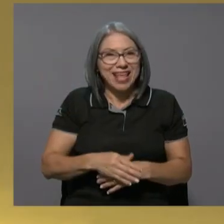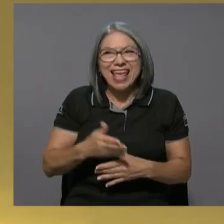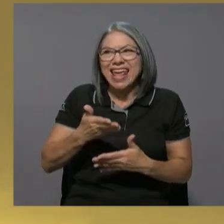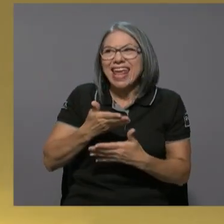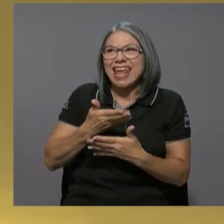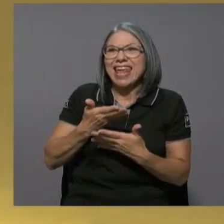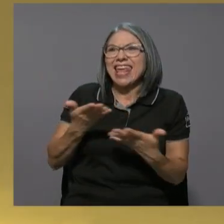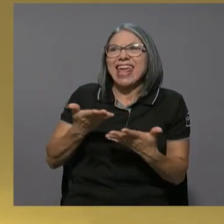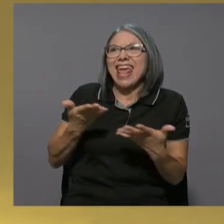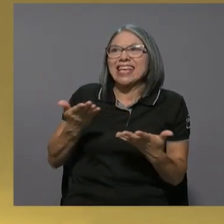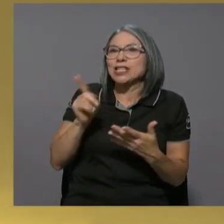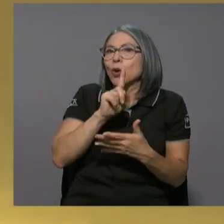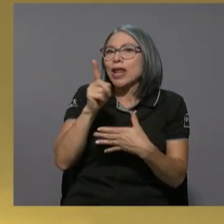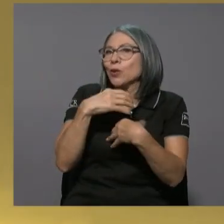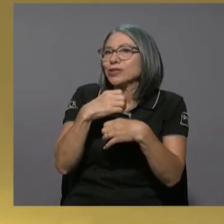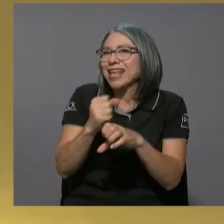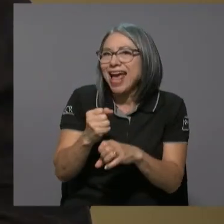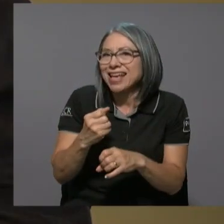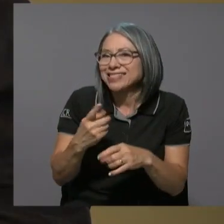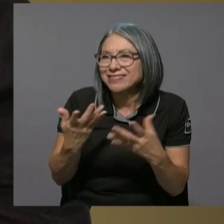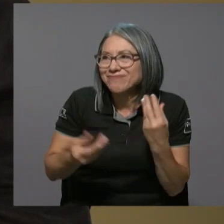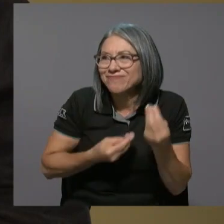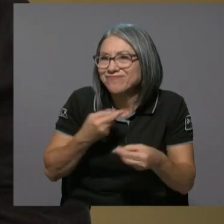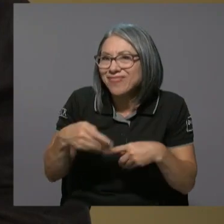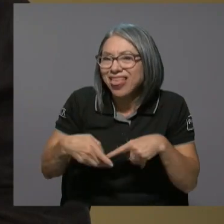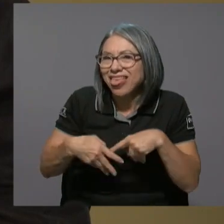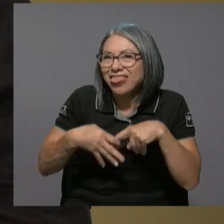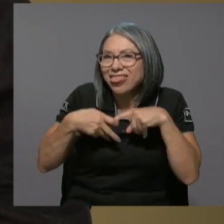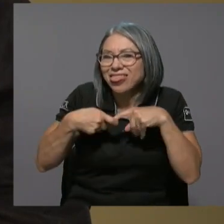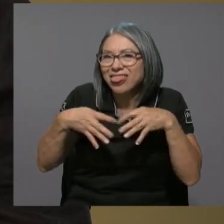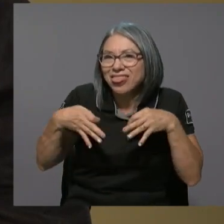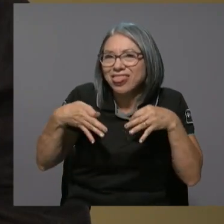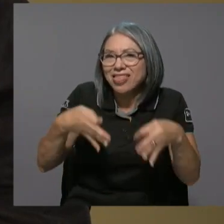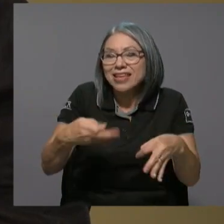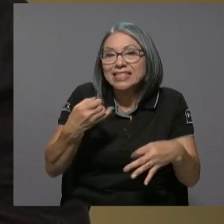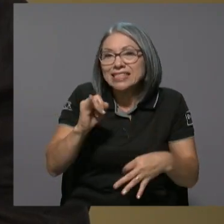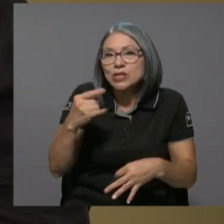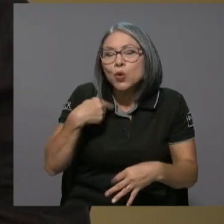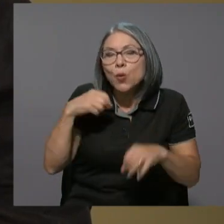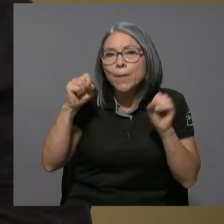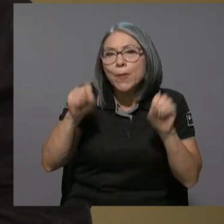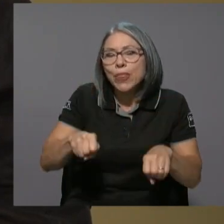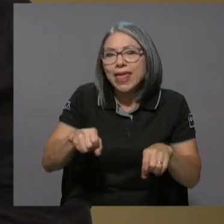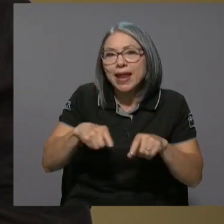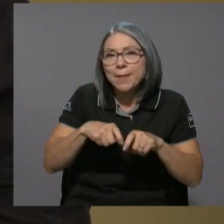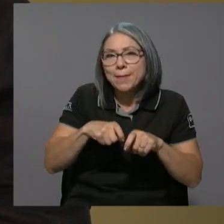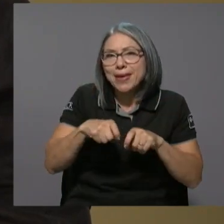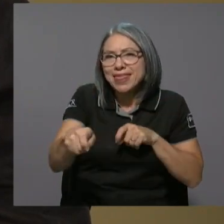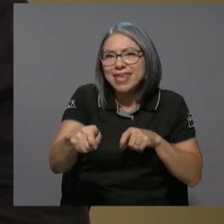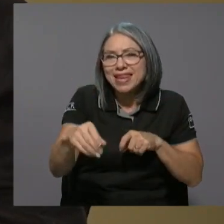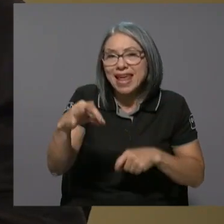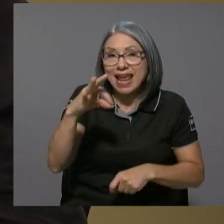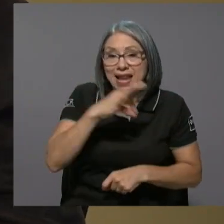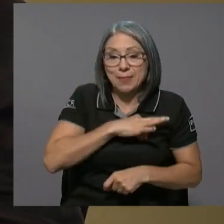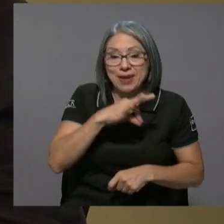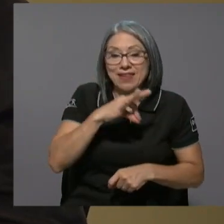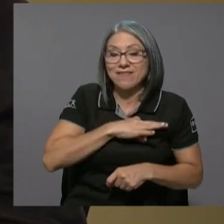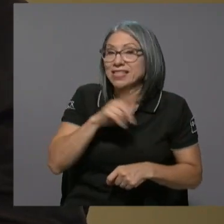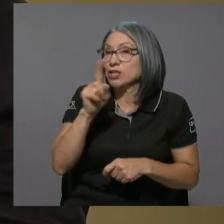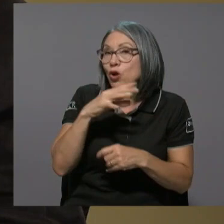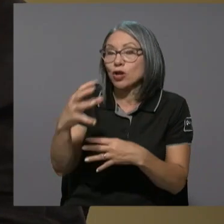¿verdad? O sea, si uno pudiera medir el beneficio que el país dejó de percibir por